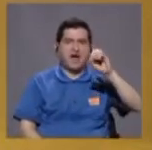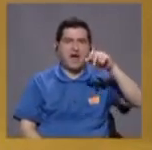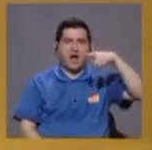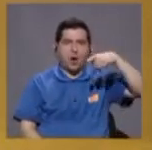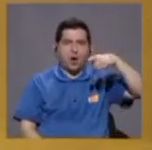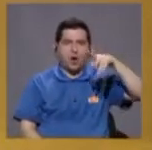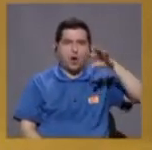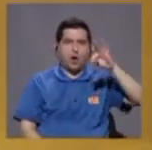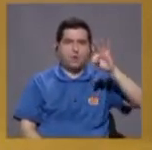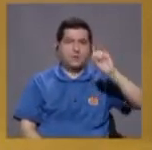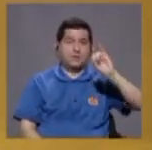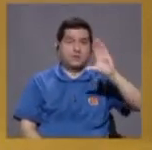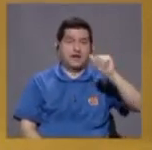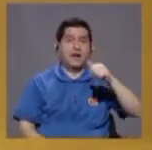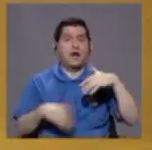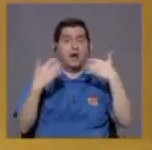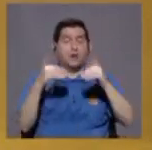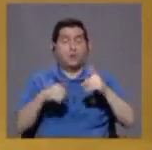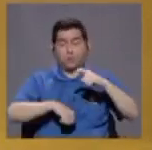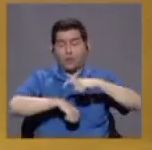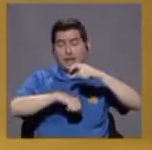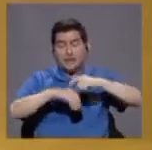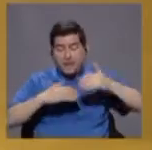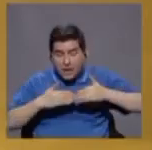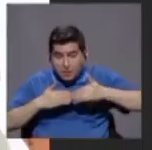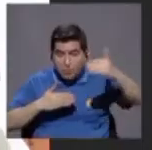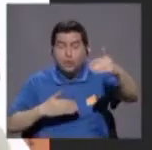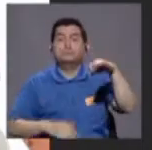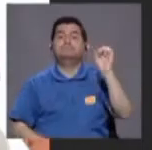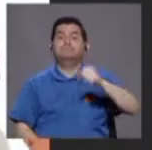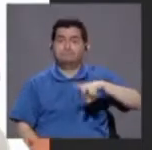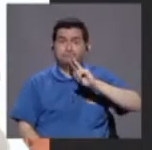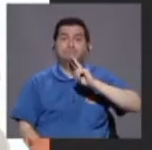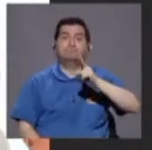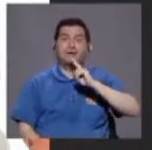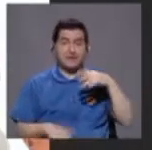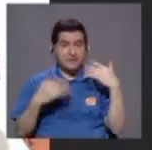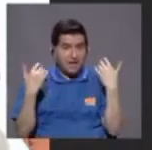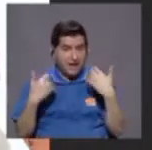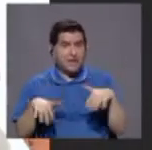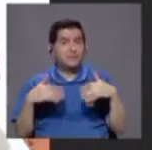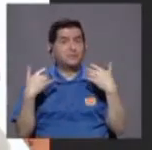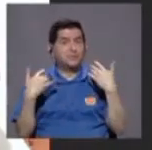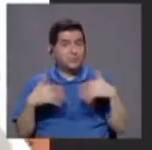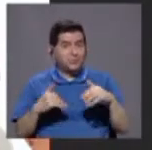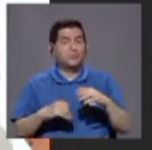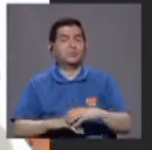desde entonces? Así es, ha llovido bastante.